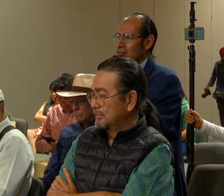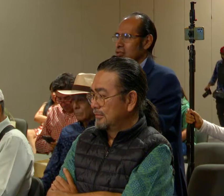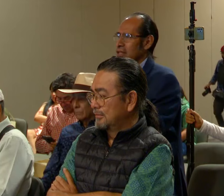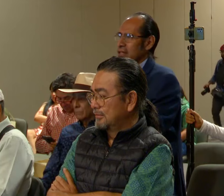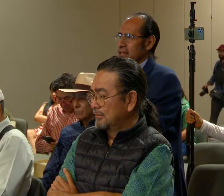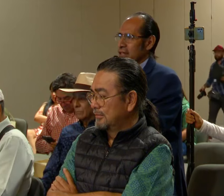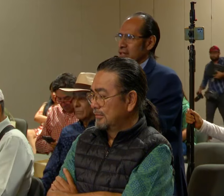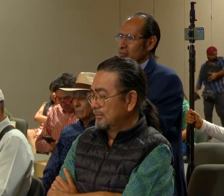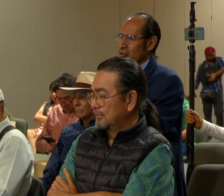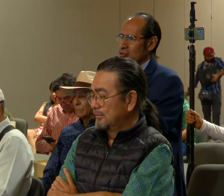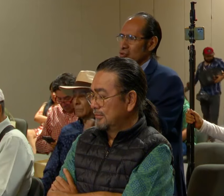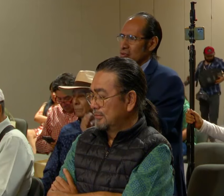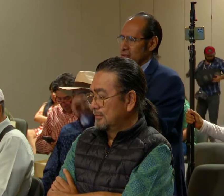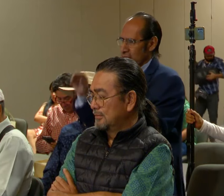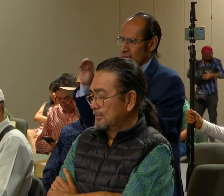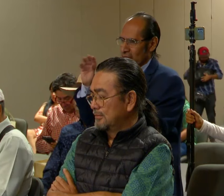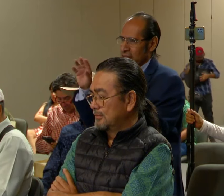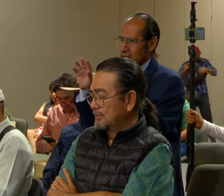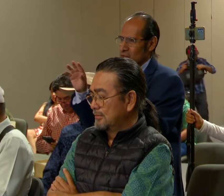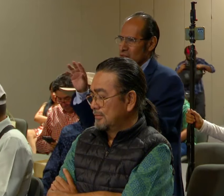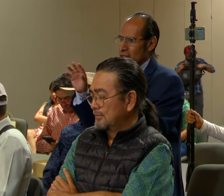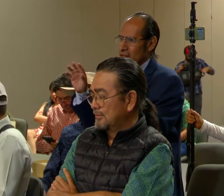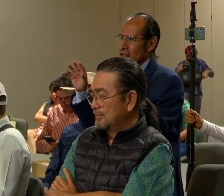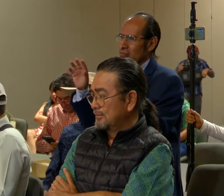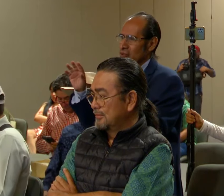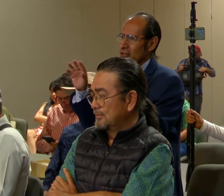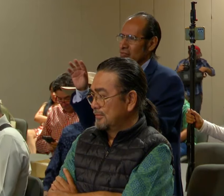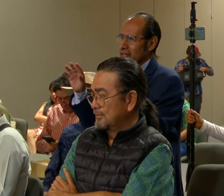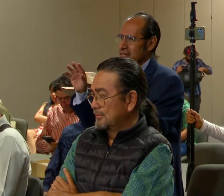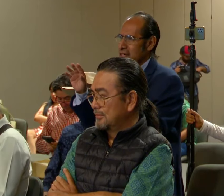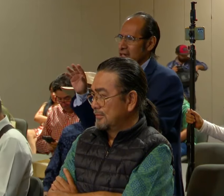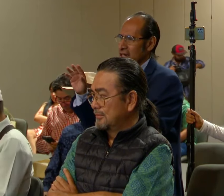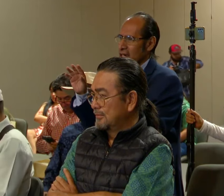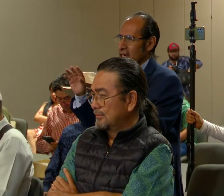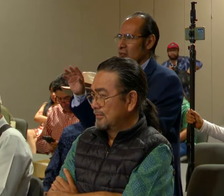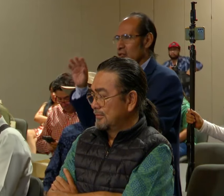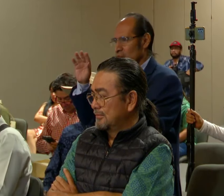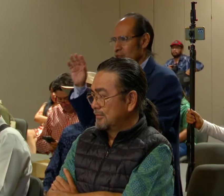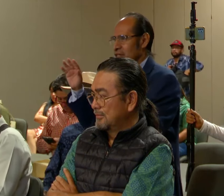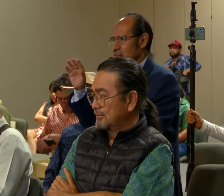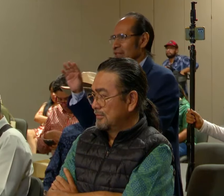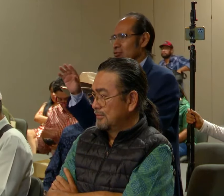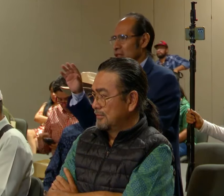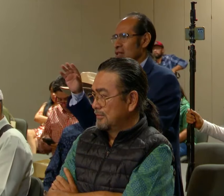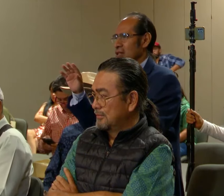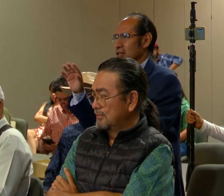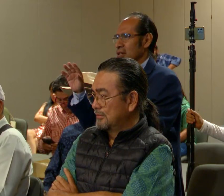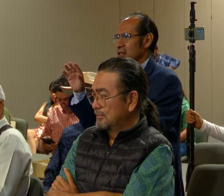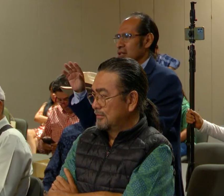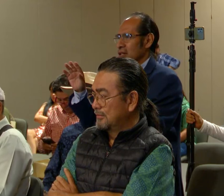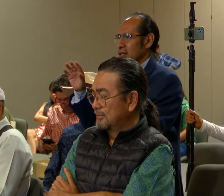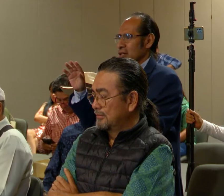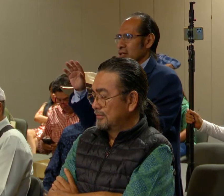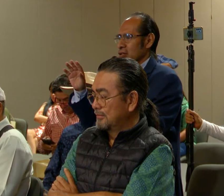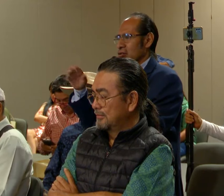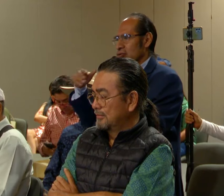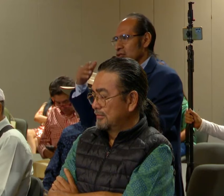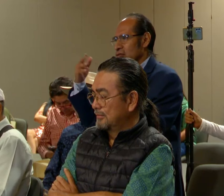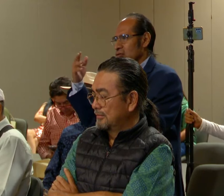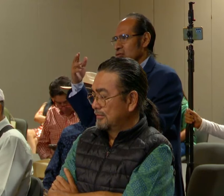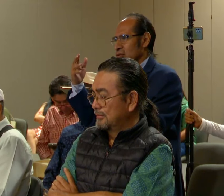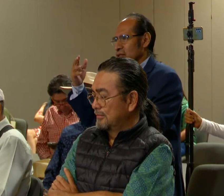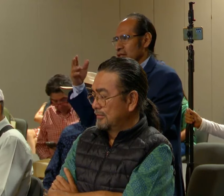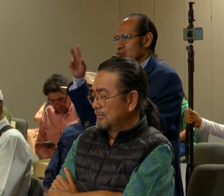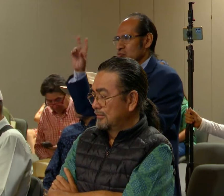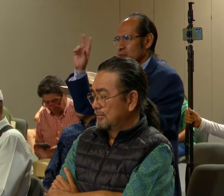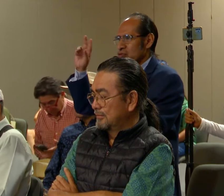armado que le envió a través de un video envió una amenaza a Guadalupe Díaz Pantoja lo